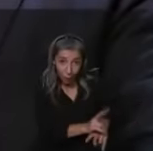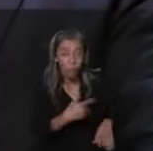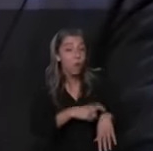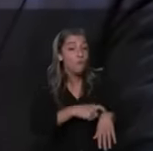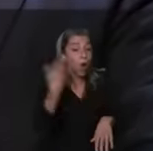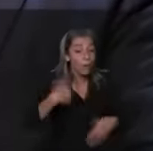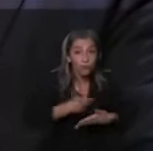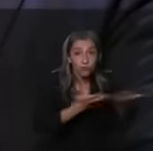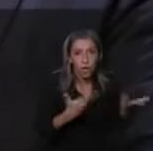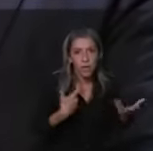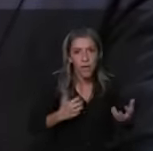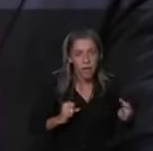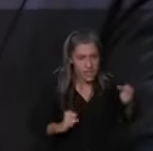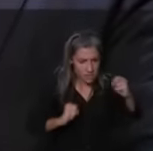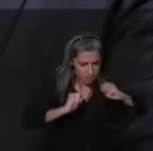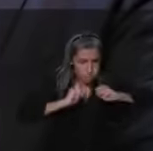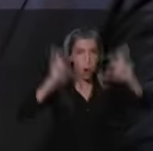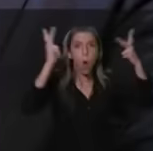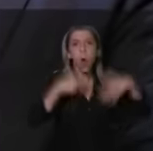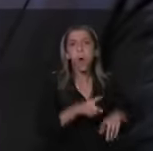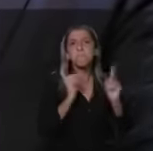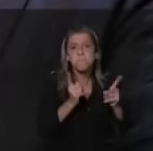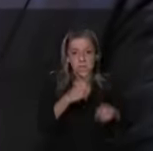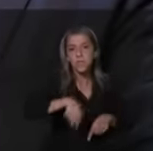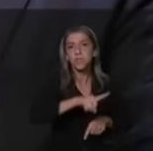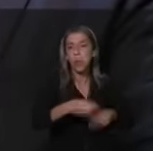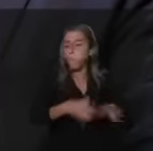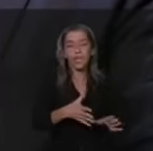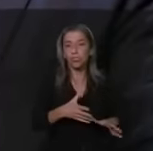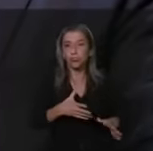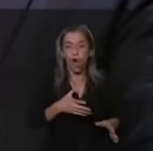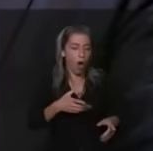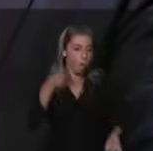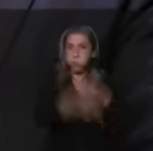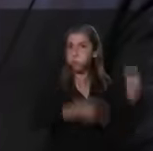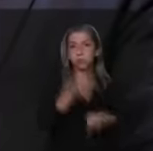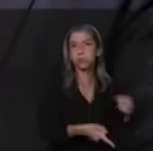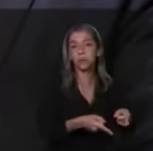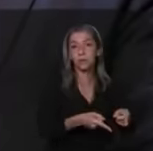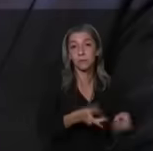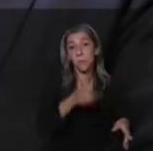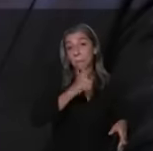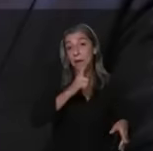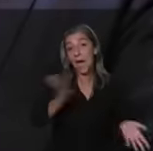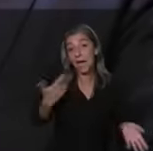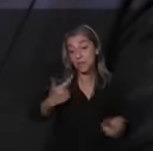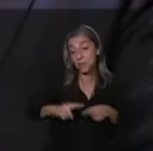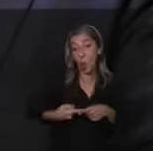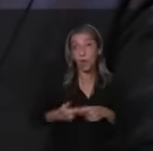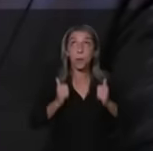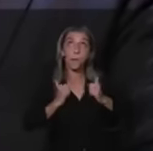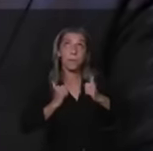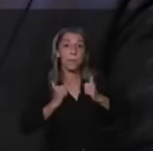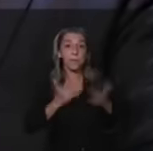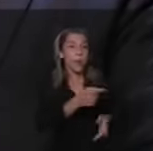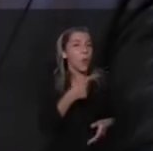sola fue a buscarlas y los sacó a patadas. Es decir, por lo tanto, digamos, no hay voluntad política. Pero, no sé, parece que vos querés avanzar